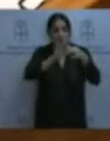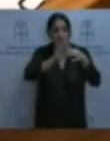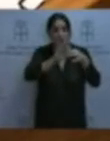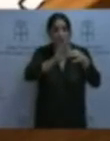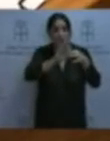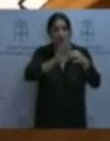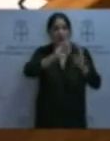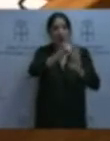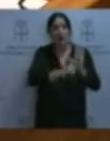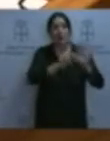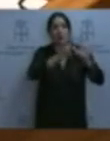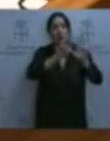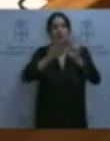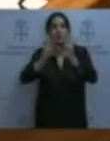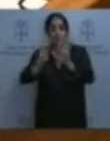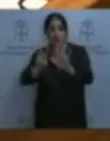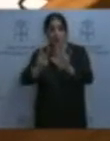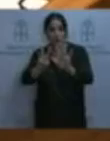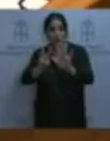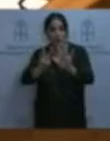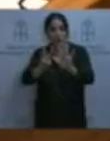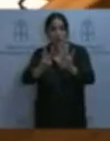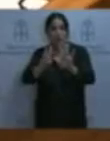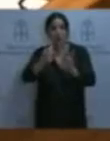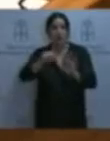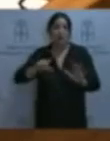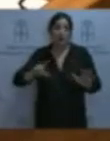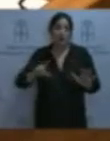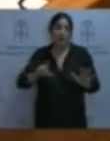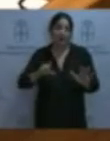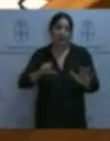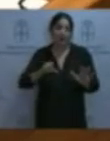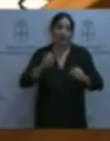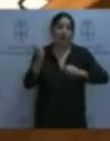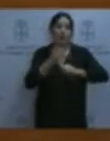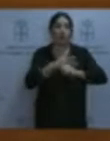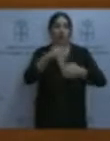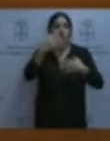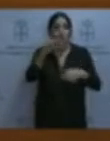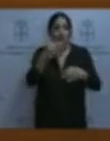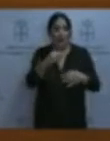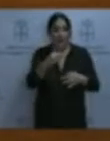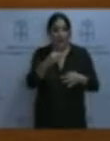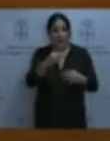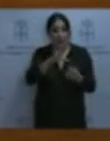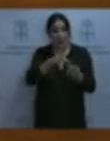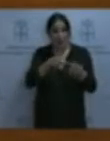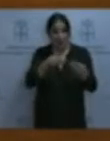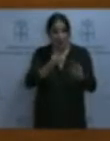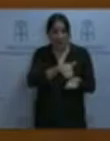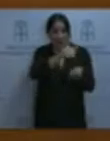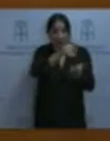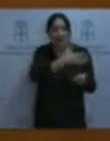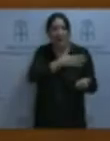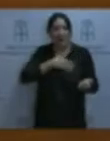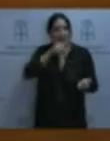del artículo 78 y de la alusión explícita a los fondos documentales, me gustaría que nos explicara en esta